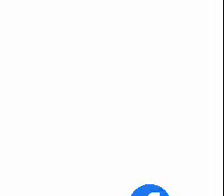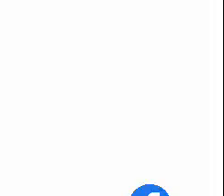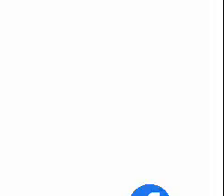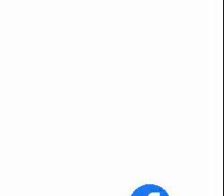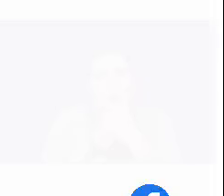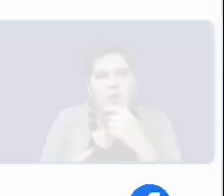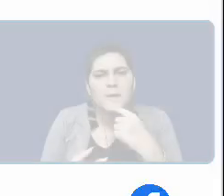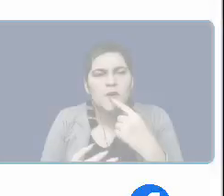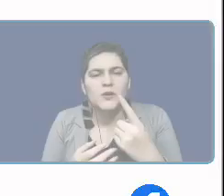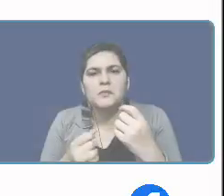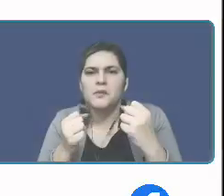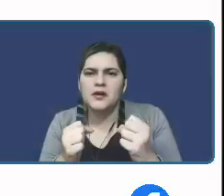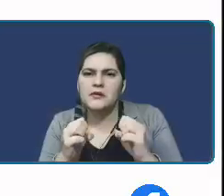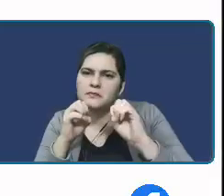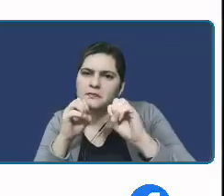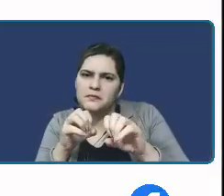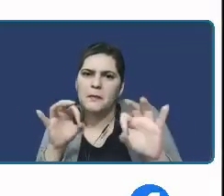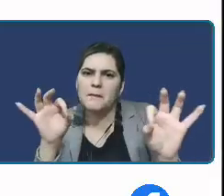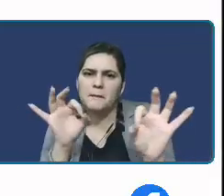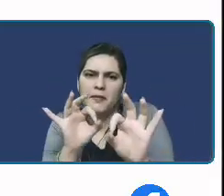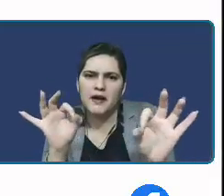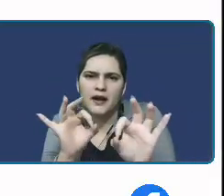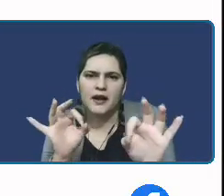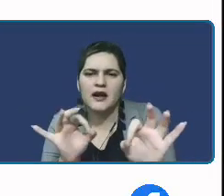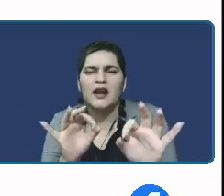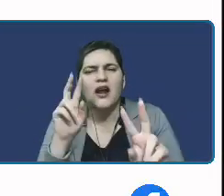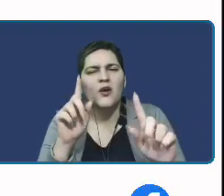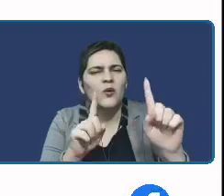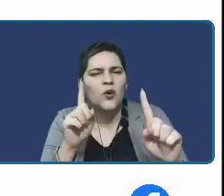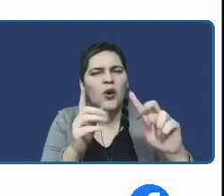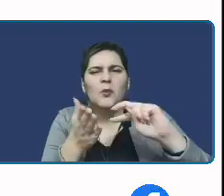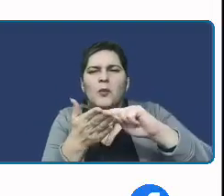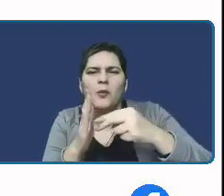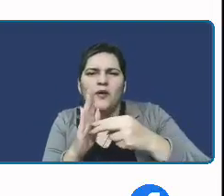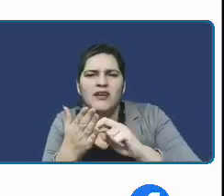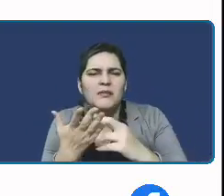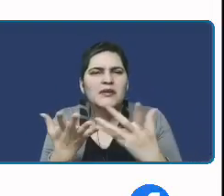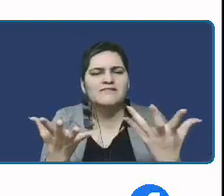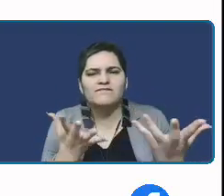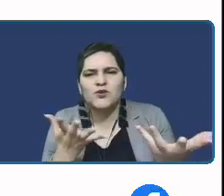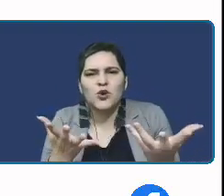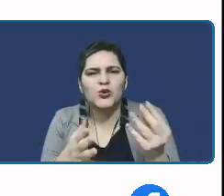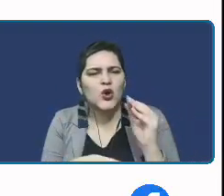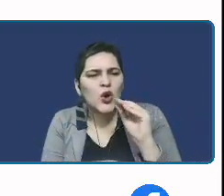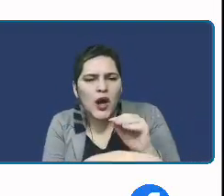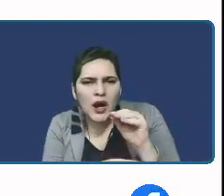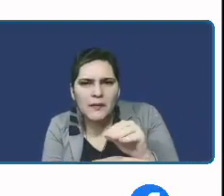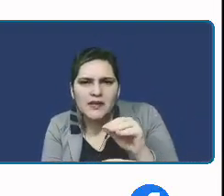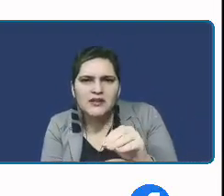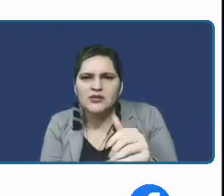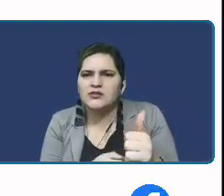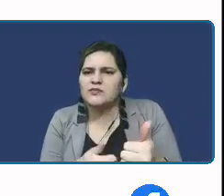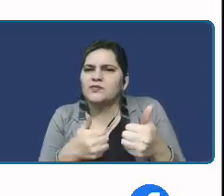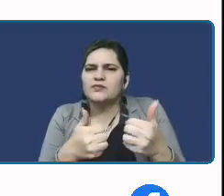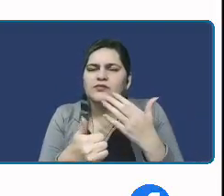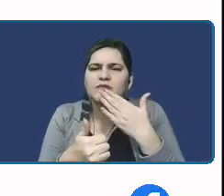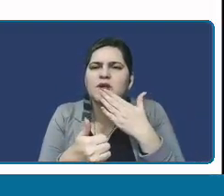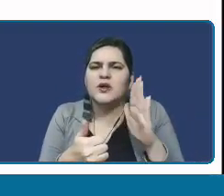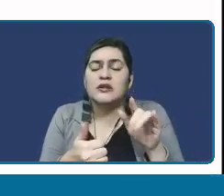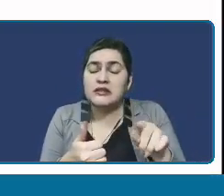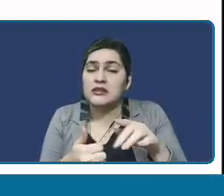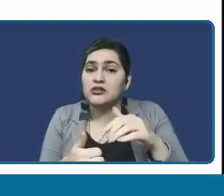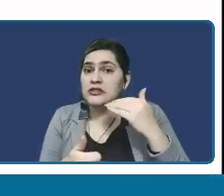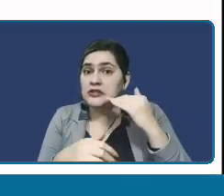y problemas que de repente tenemos en el manejo de la alimentación. Todos los niños tienen dificultades en